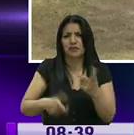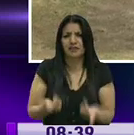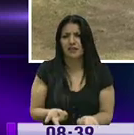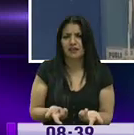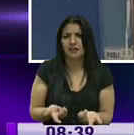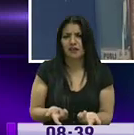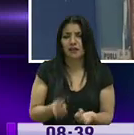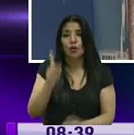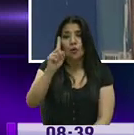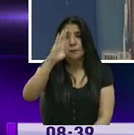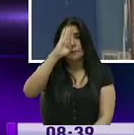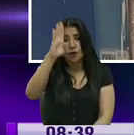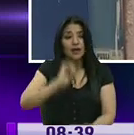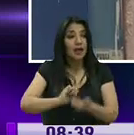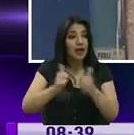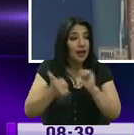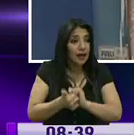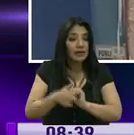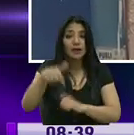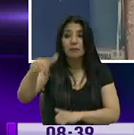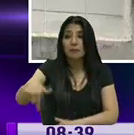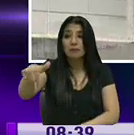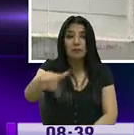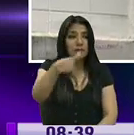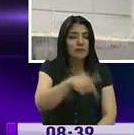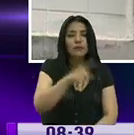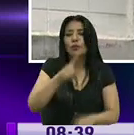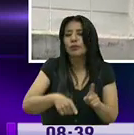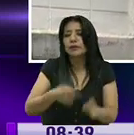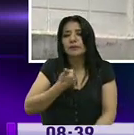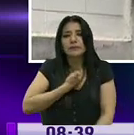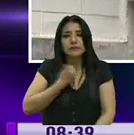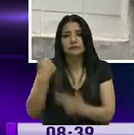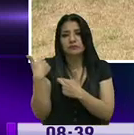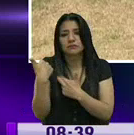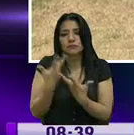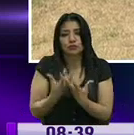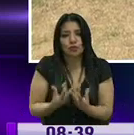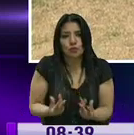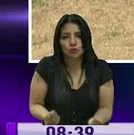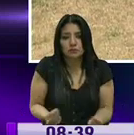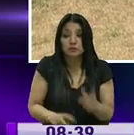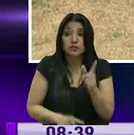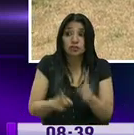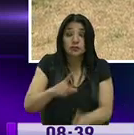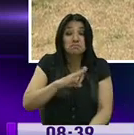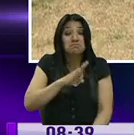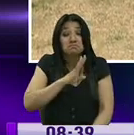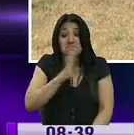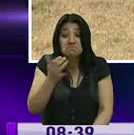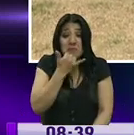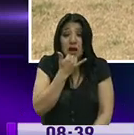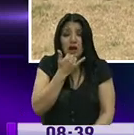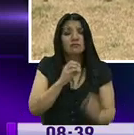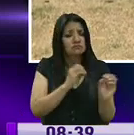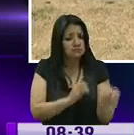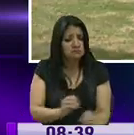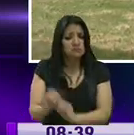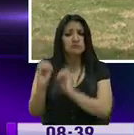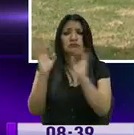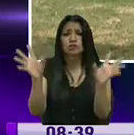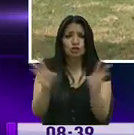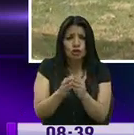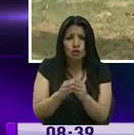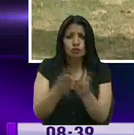tener un policía para cada uno de los ciudadanos está en nosotros y si hay malos ciudadanos por dios organicemos nos todos en la